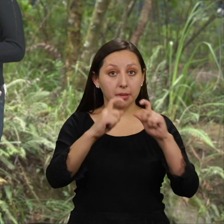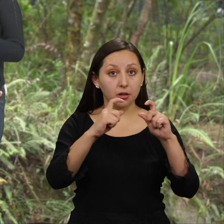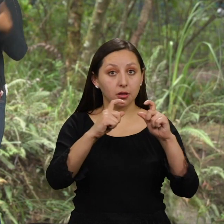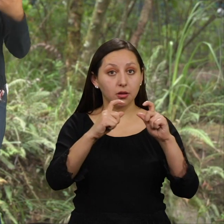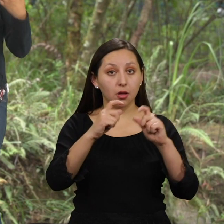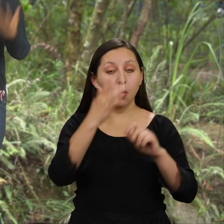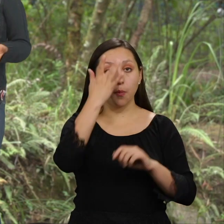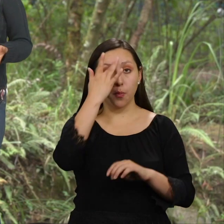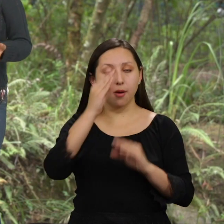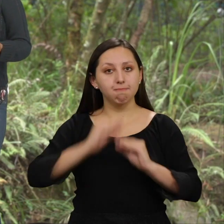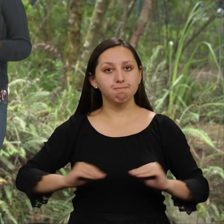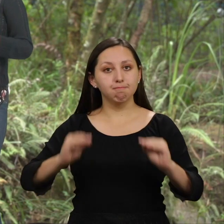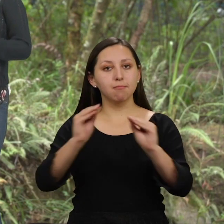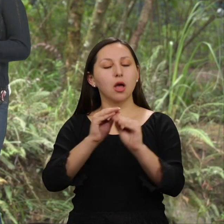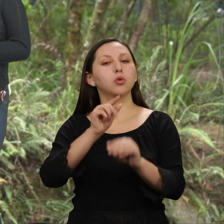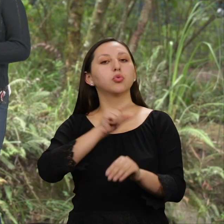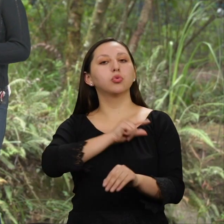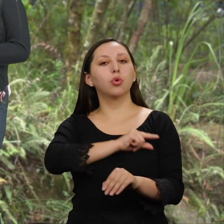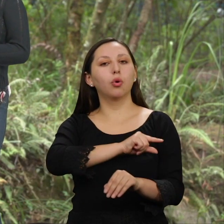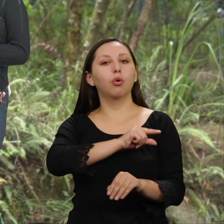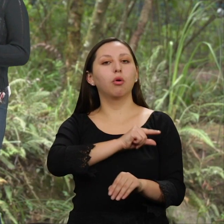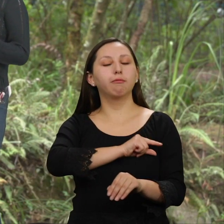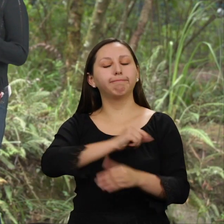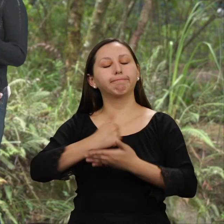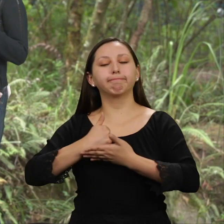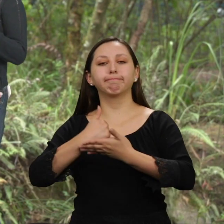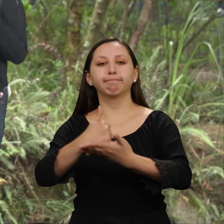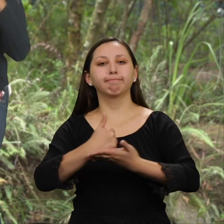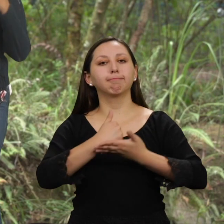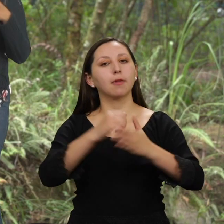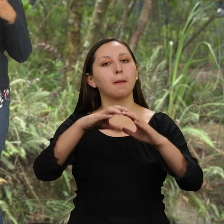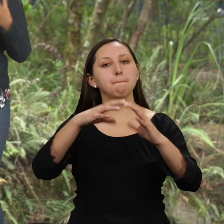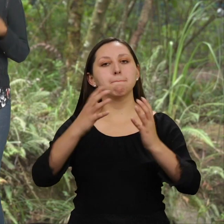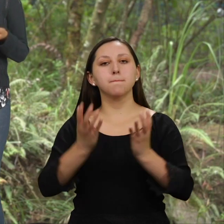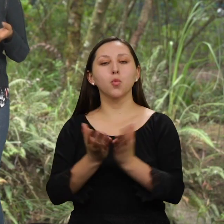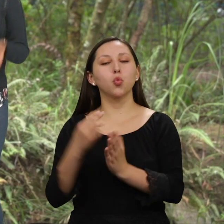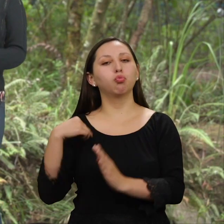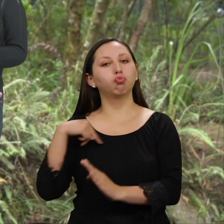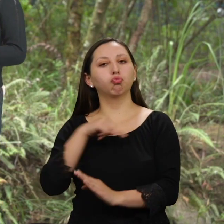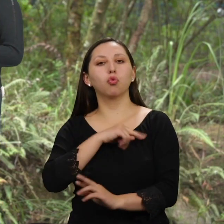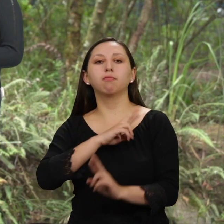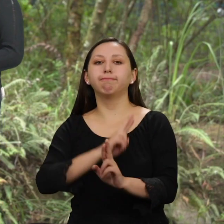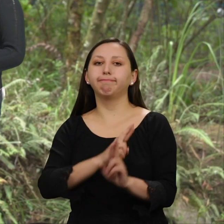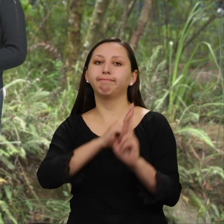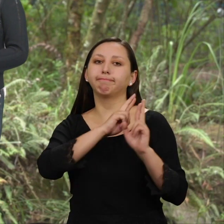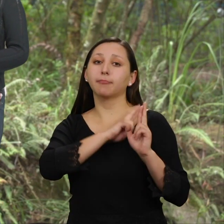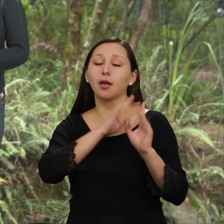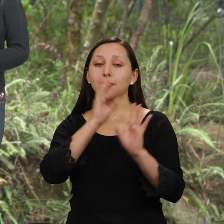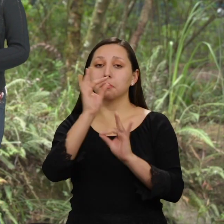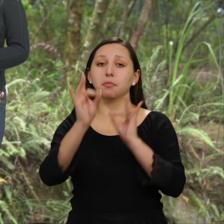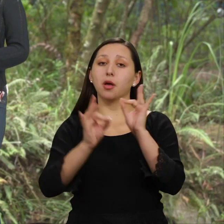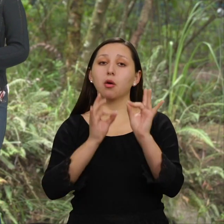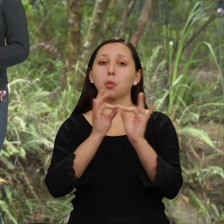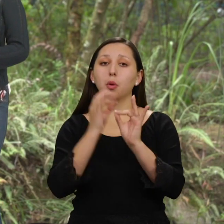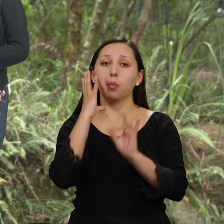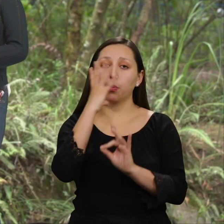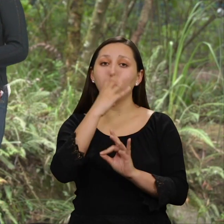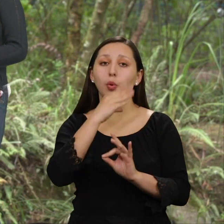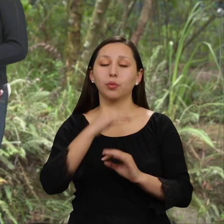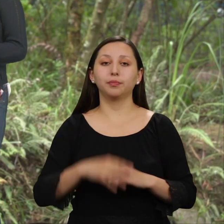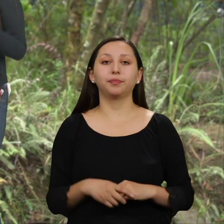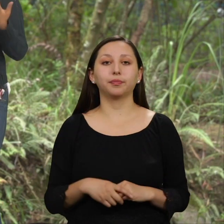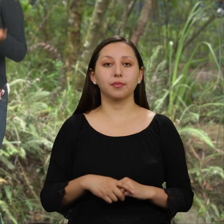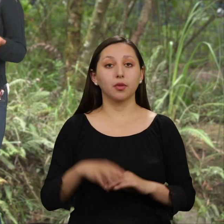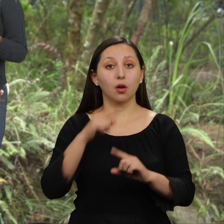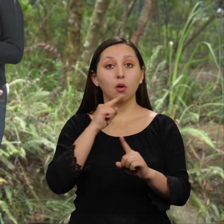nos genera mayor conciencia y también para tener un mejor consumo y que este sea responsable Me parece perfecto, qué hermoso